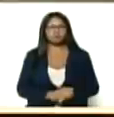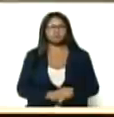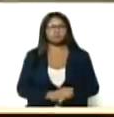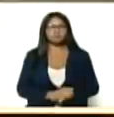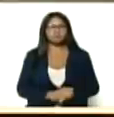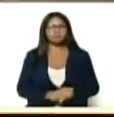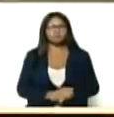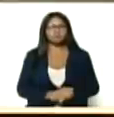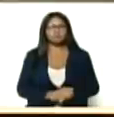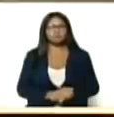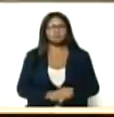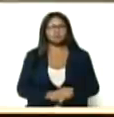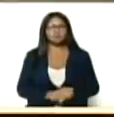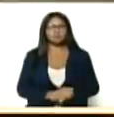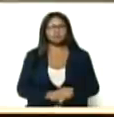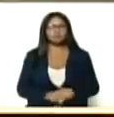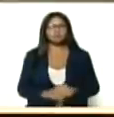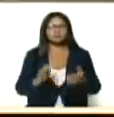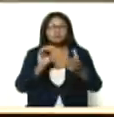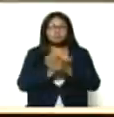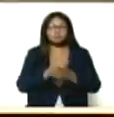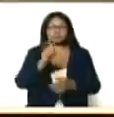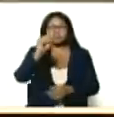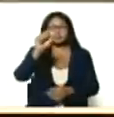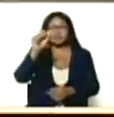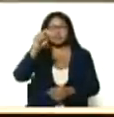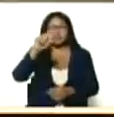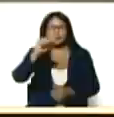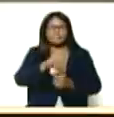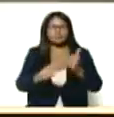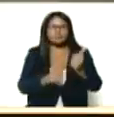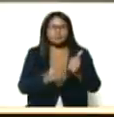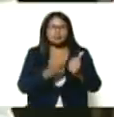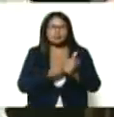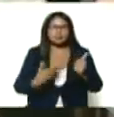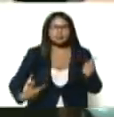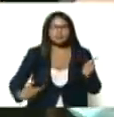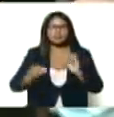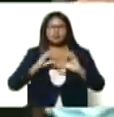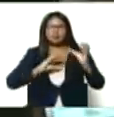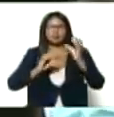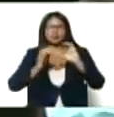La compañera Tania Díaz, vicepresidente de comunicación.